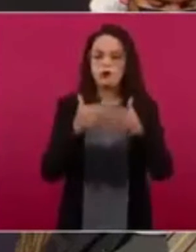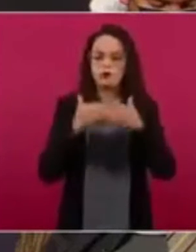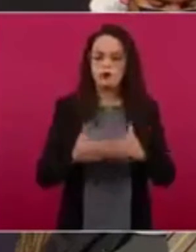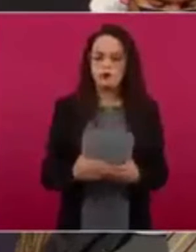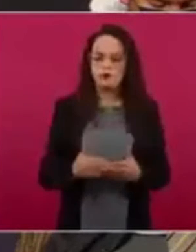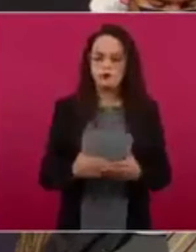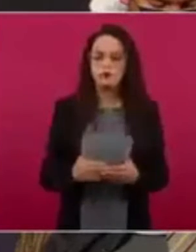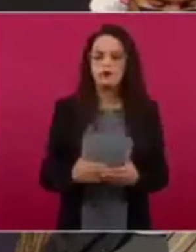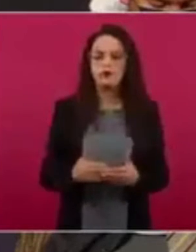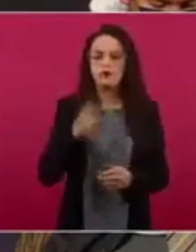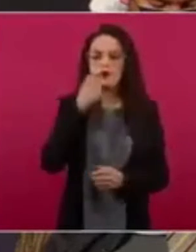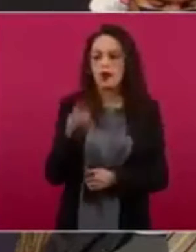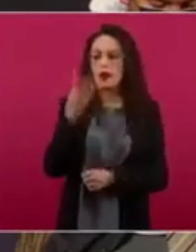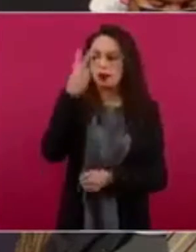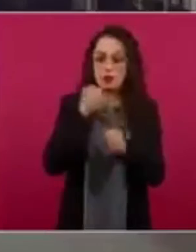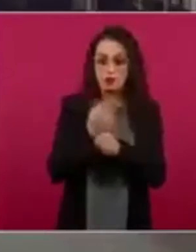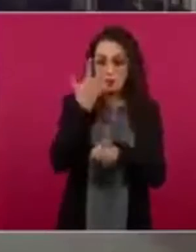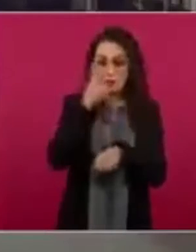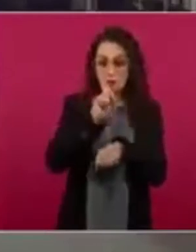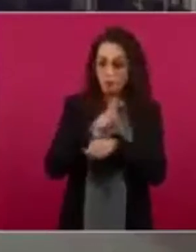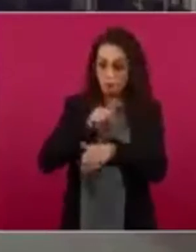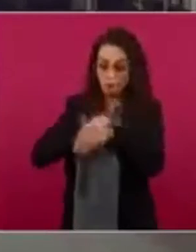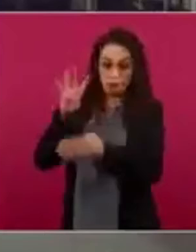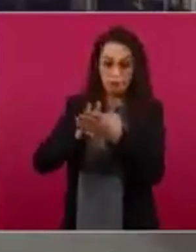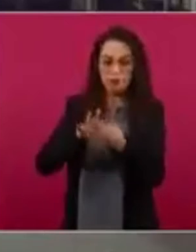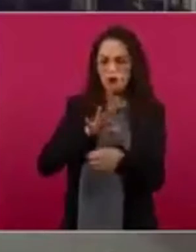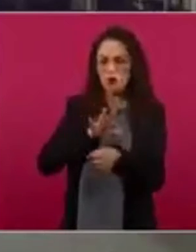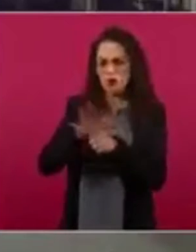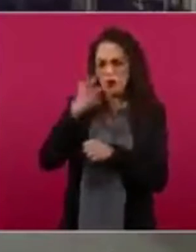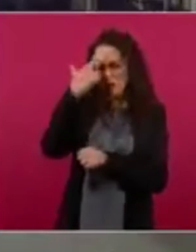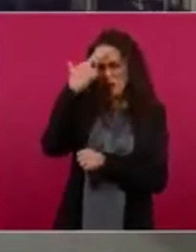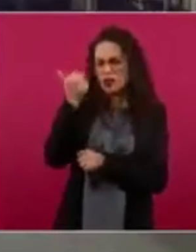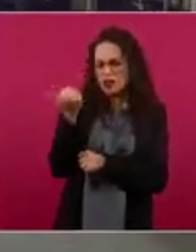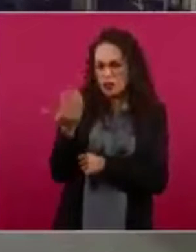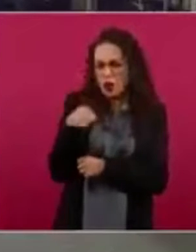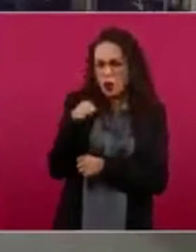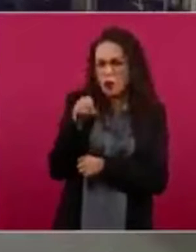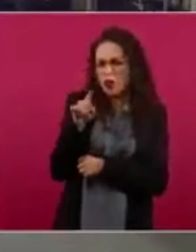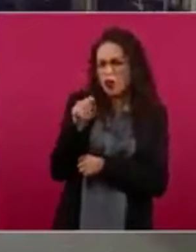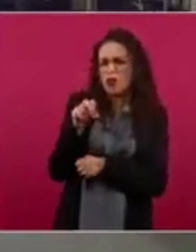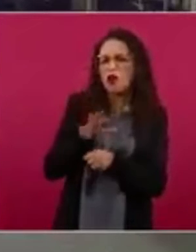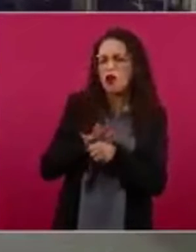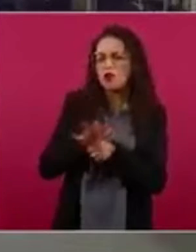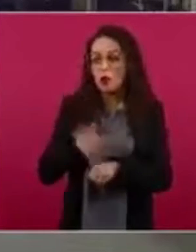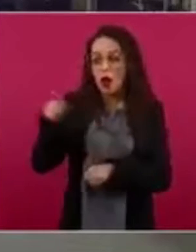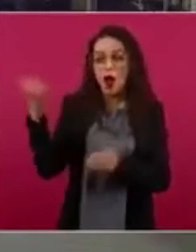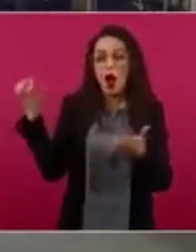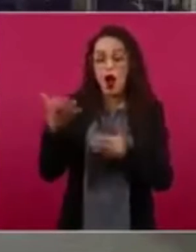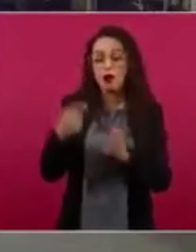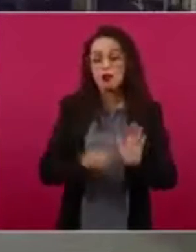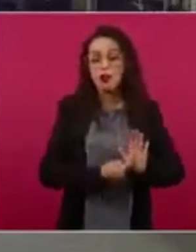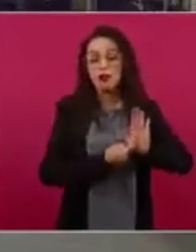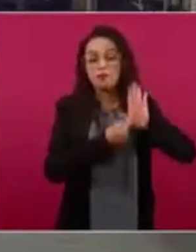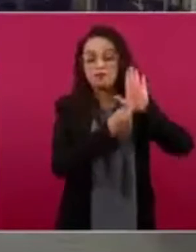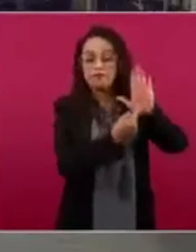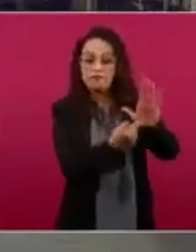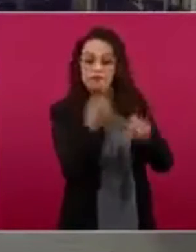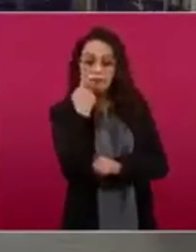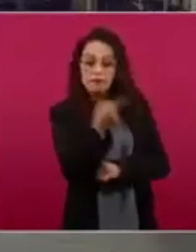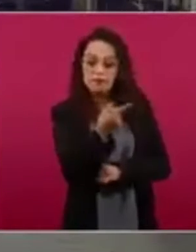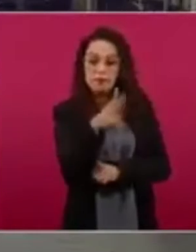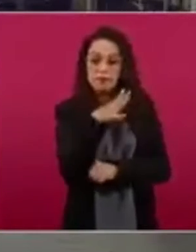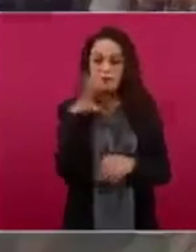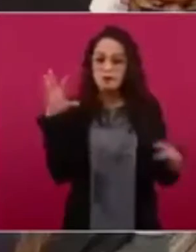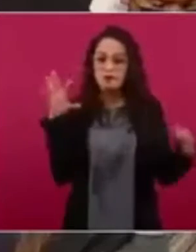después de que estuvo 3 años y 5 días preso, ¿cuál fue la causa? Porque él fue el que sacó a la luz la relación que había entre la